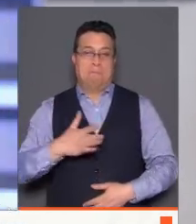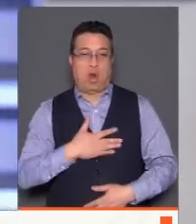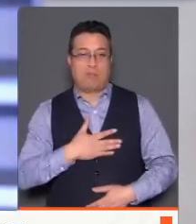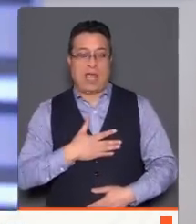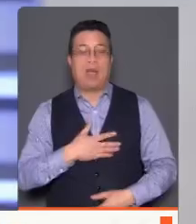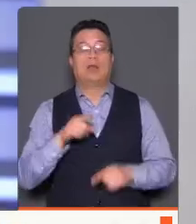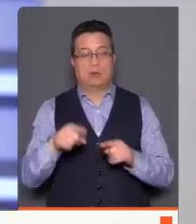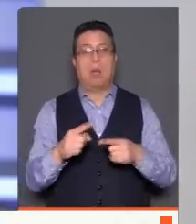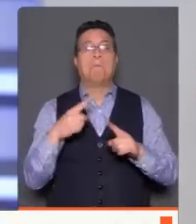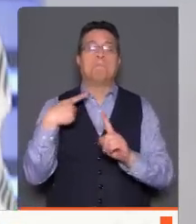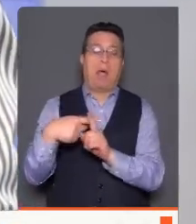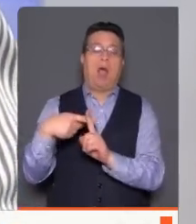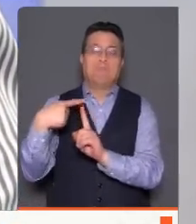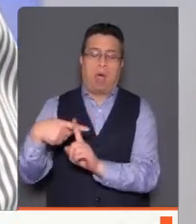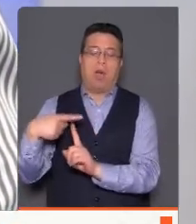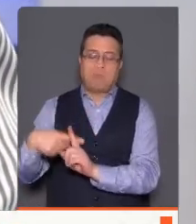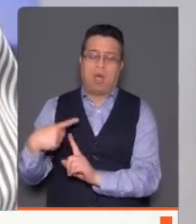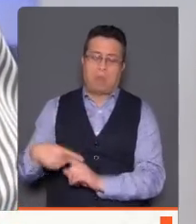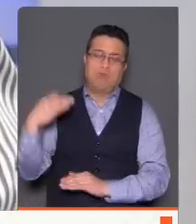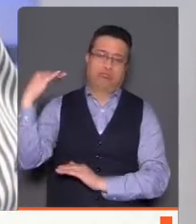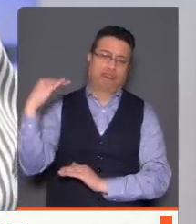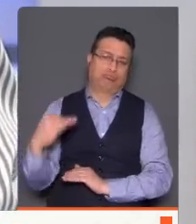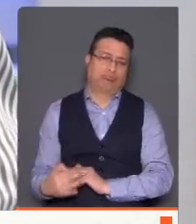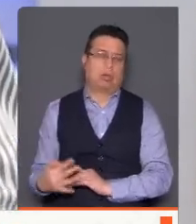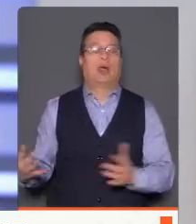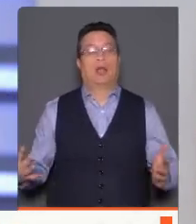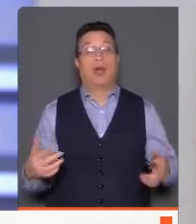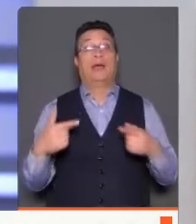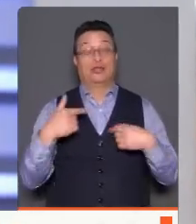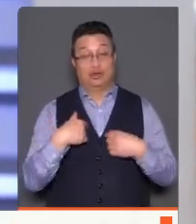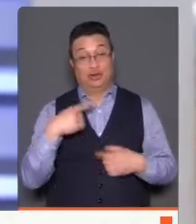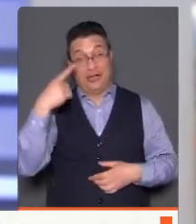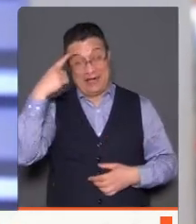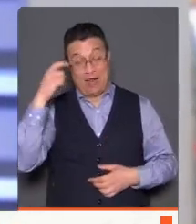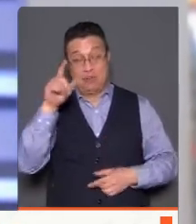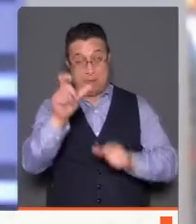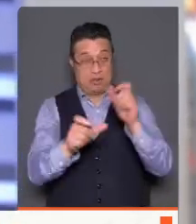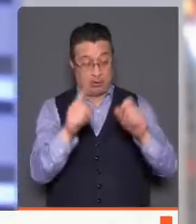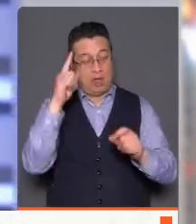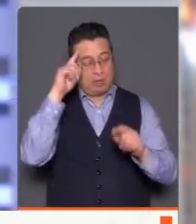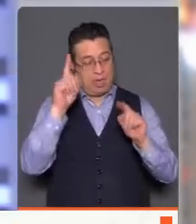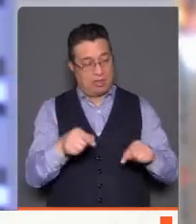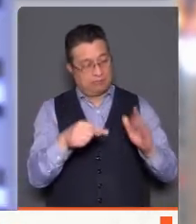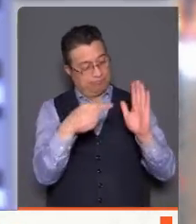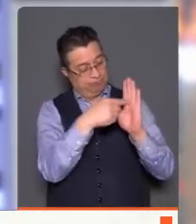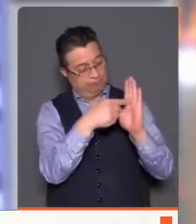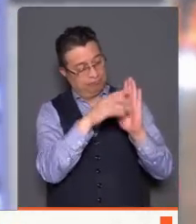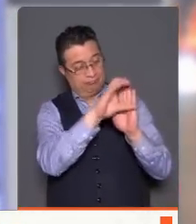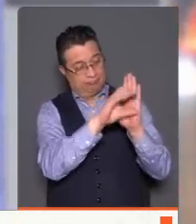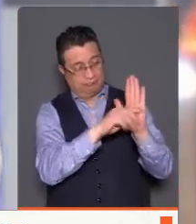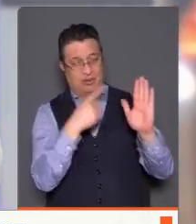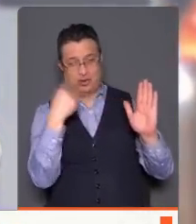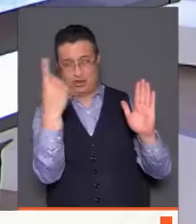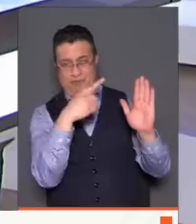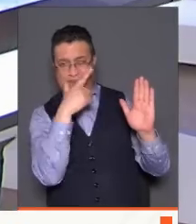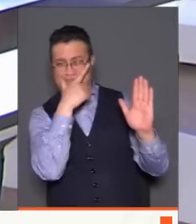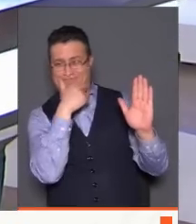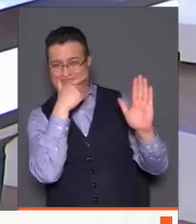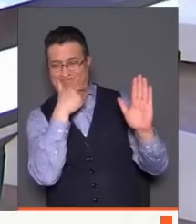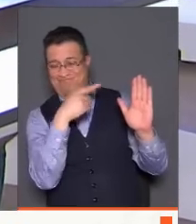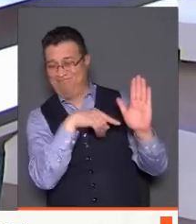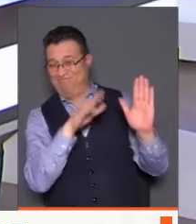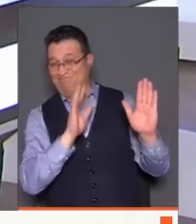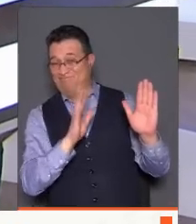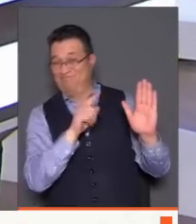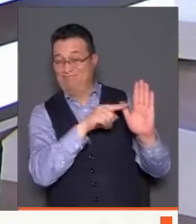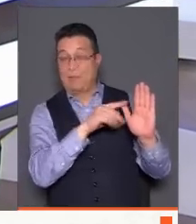sigue. Entonces, en realidad, yo creo que la gente tiene que decidir sobre el texto que hoy día está en cuestión. Y dicho sea de paso,